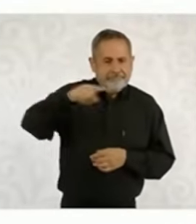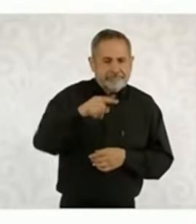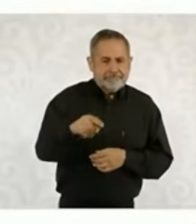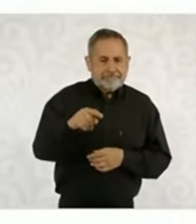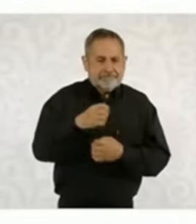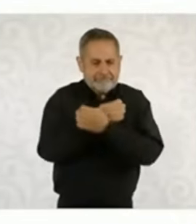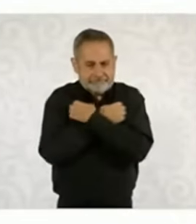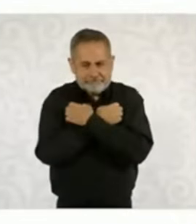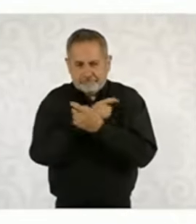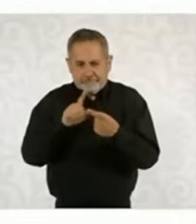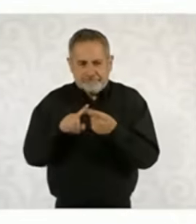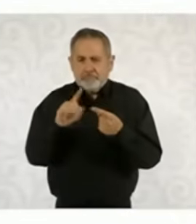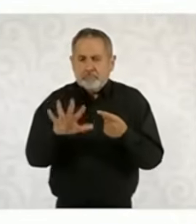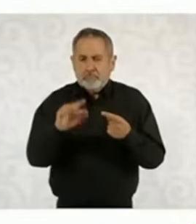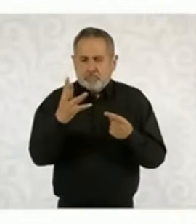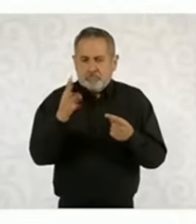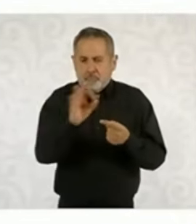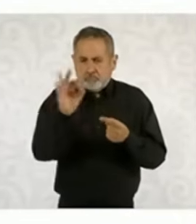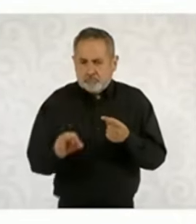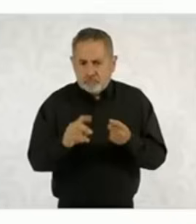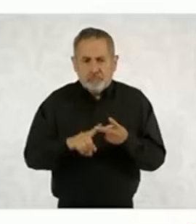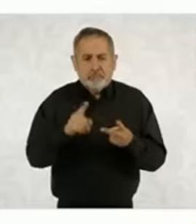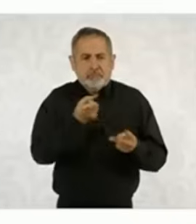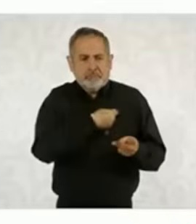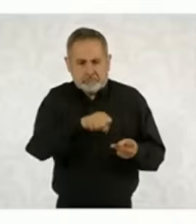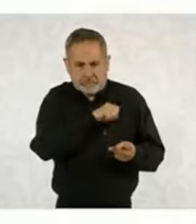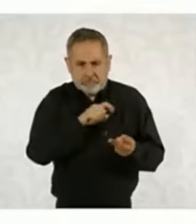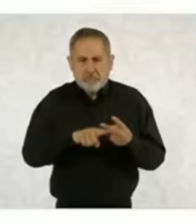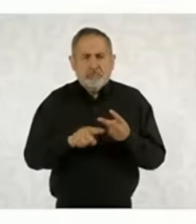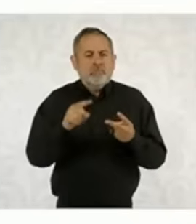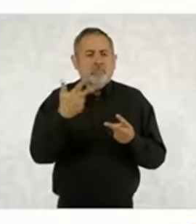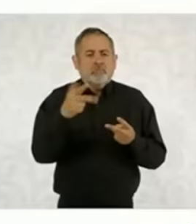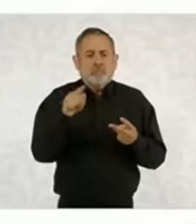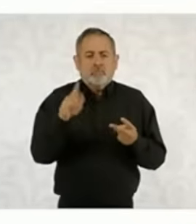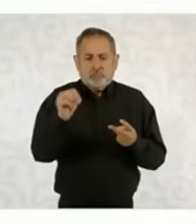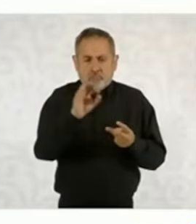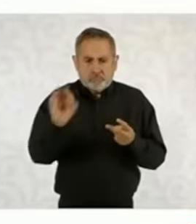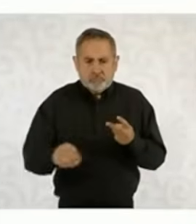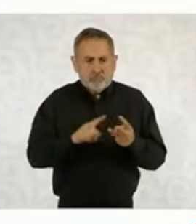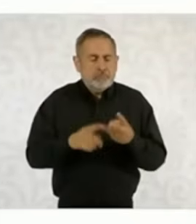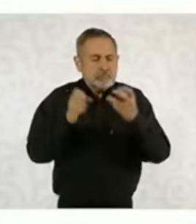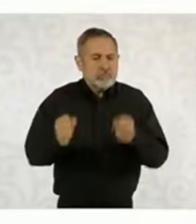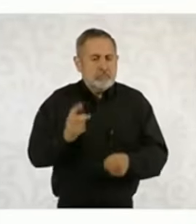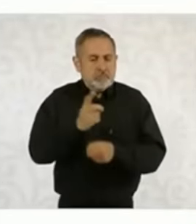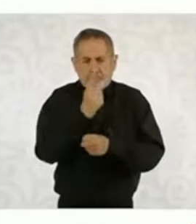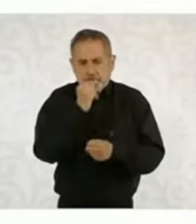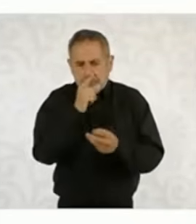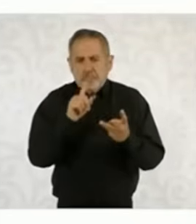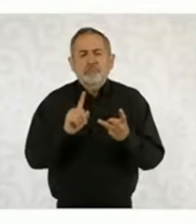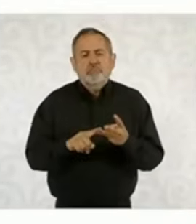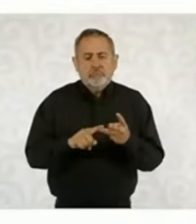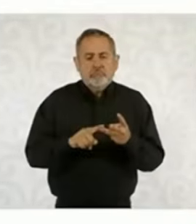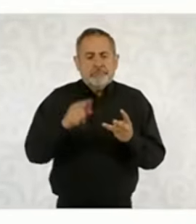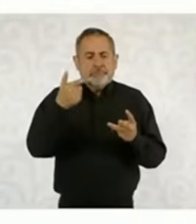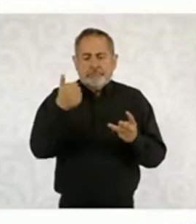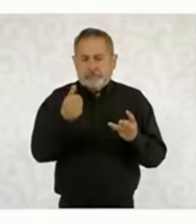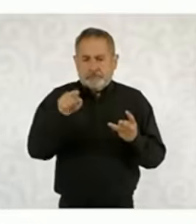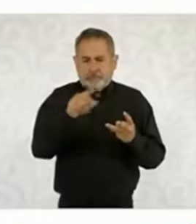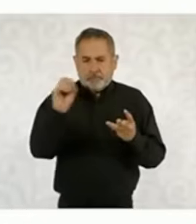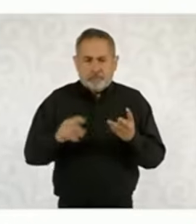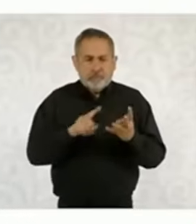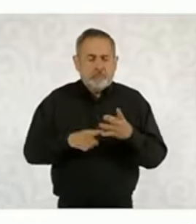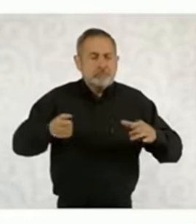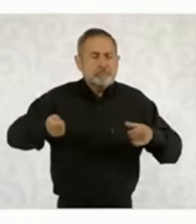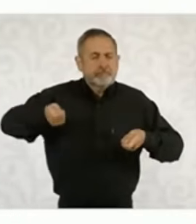el 54%, el área de salud con el 8.9%, seguridad pública con el 6%, el